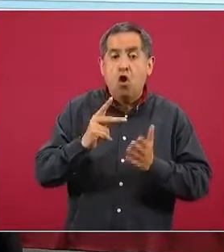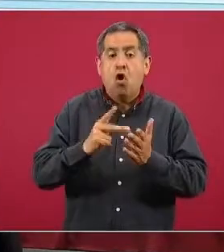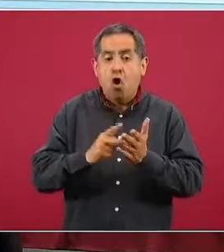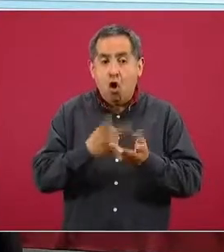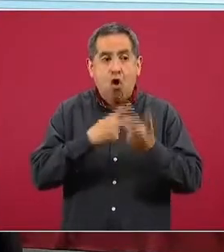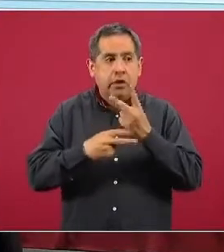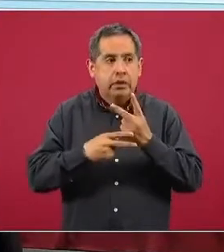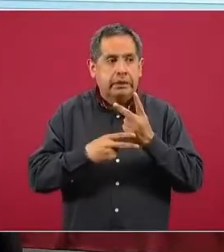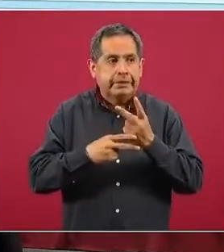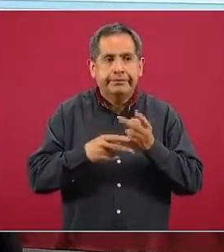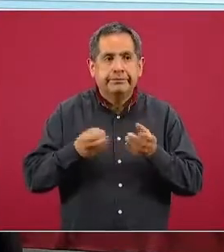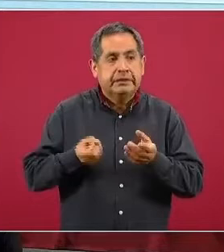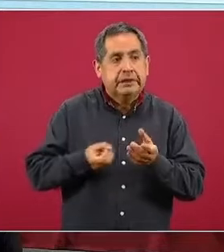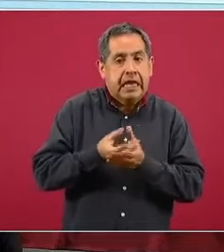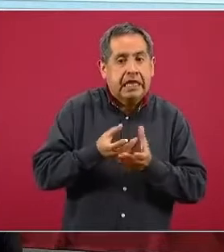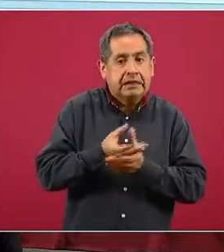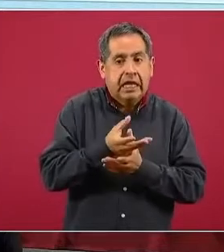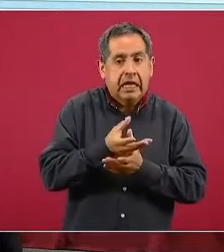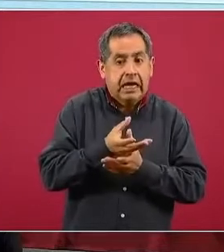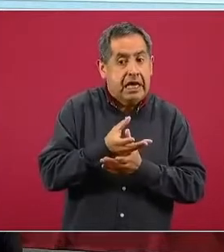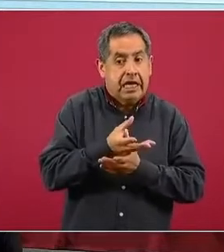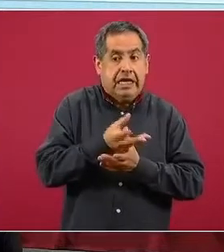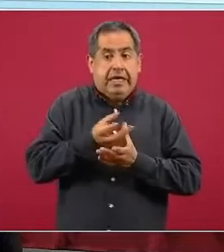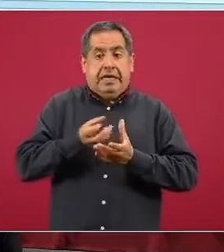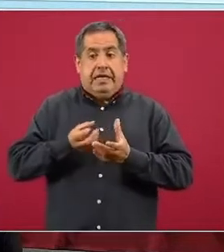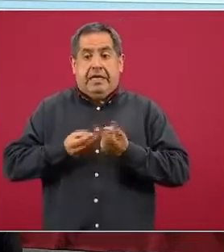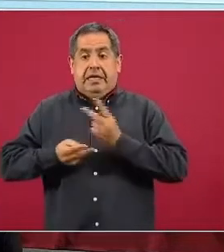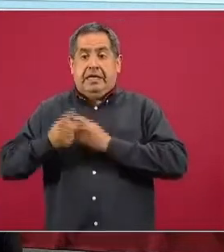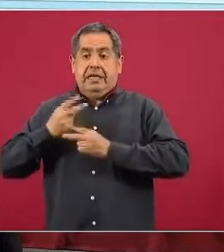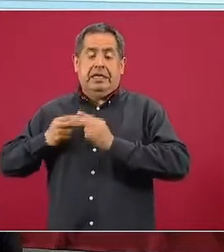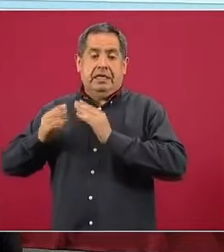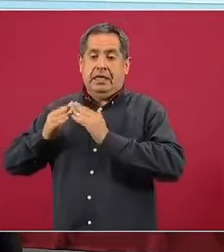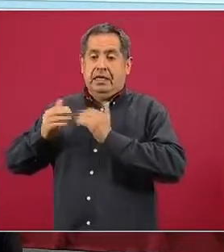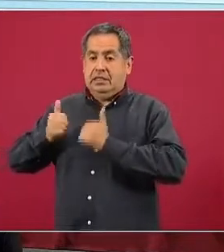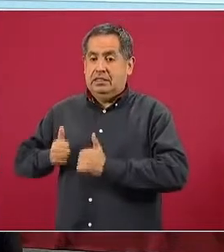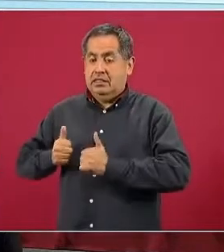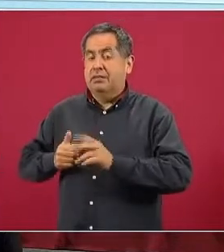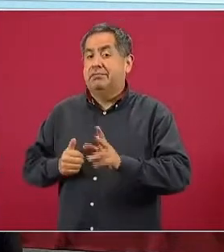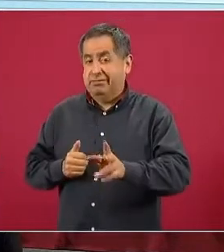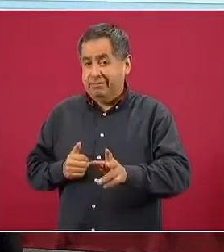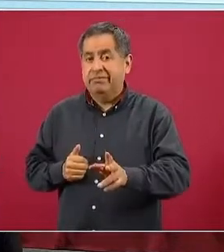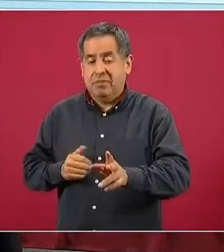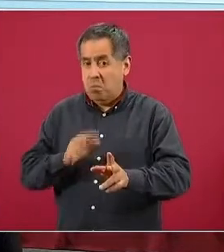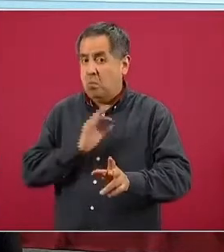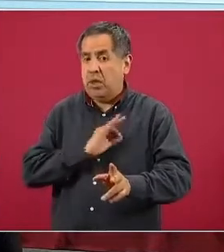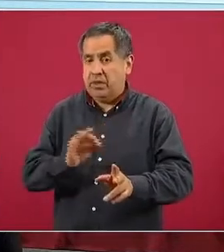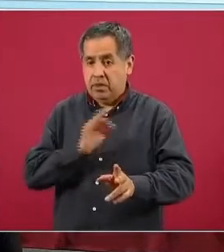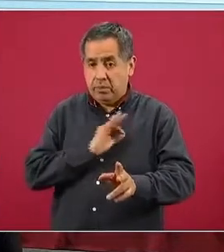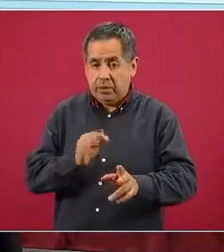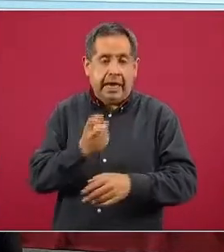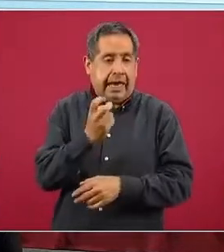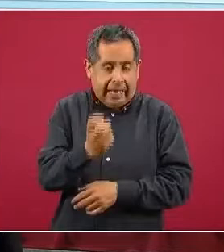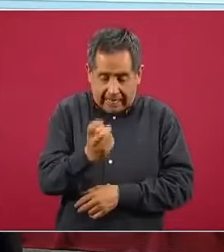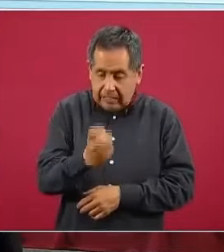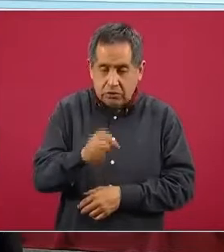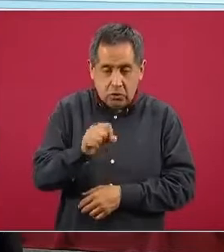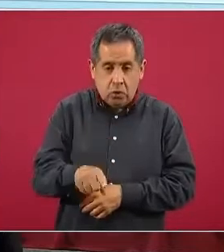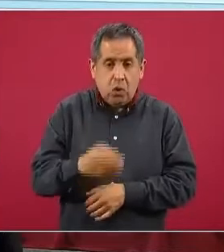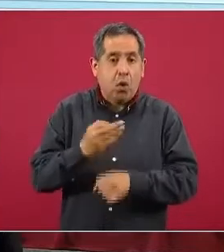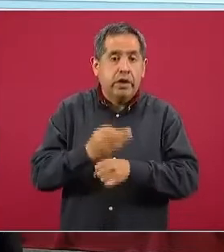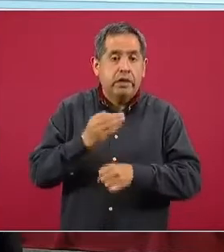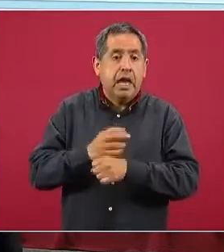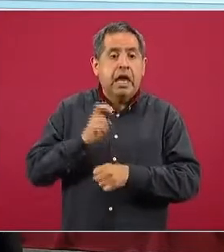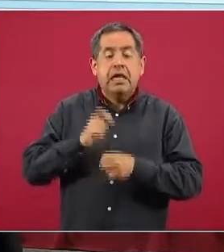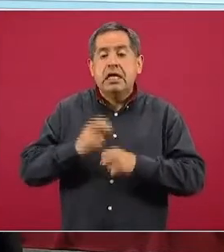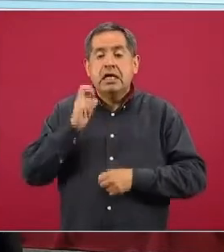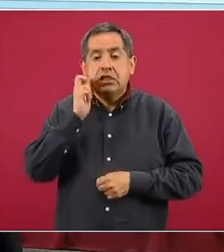proceso de reconfinamiento. Puede ocurrir. Me lo han preguntado ustedes, se los agradezco, y es exactamente lo que está ocurriendo en el estado de